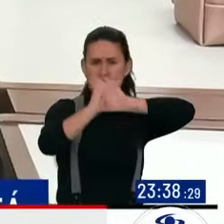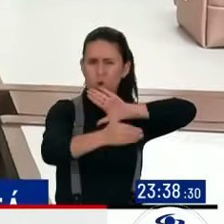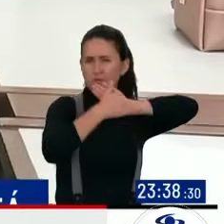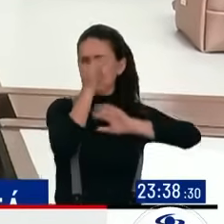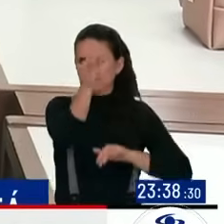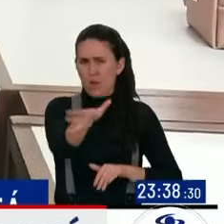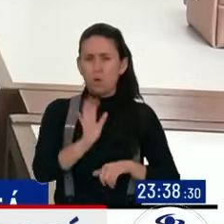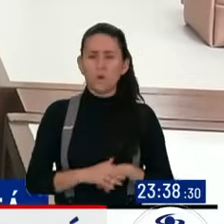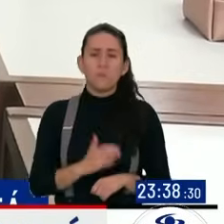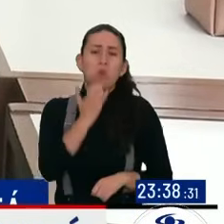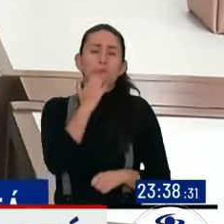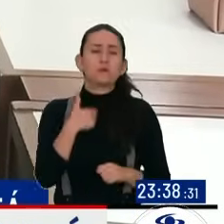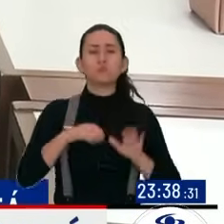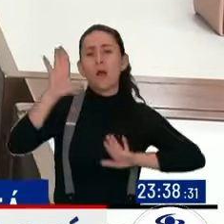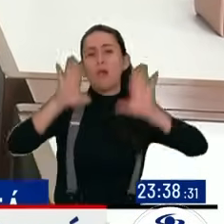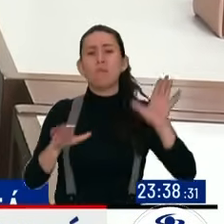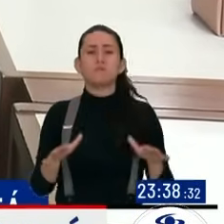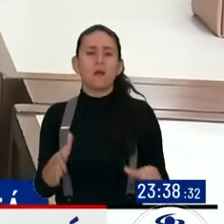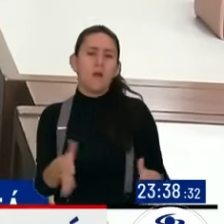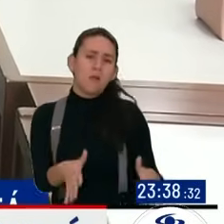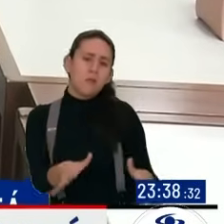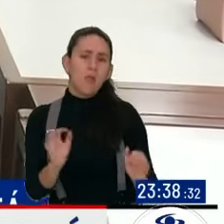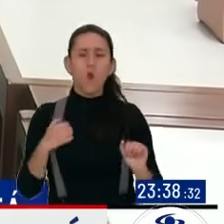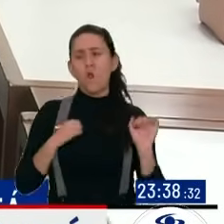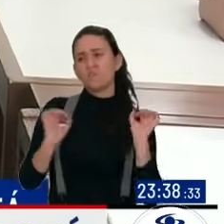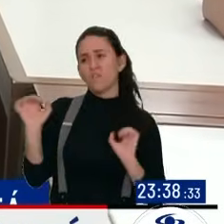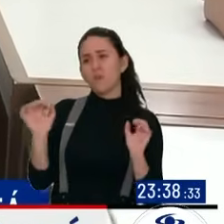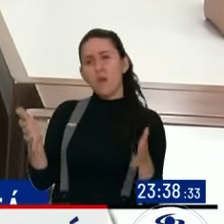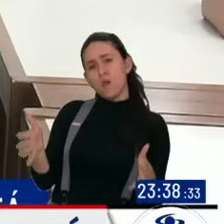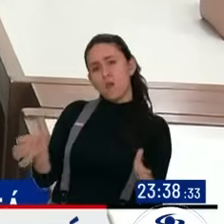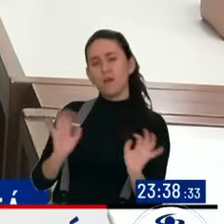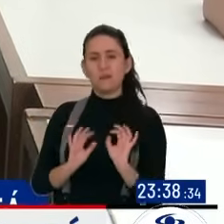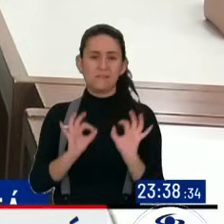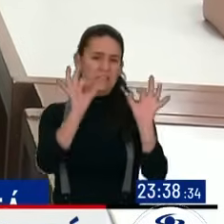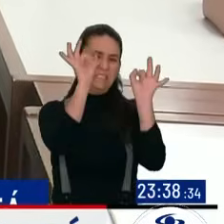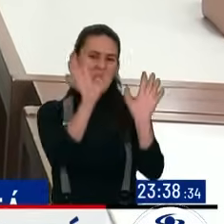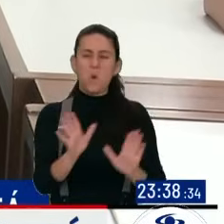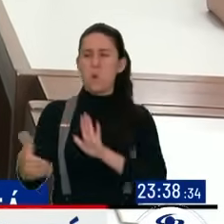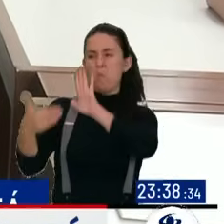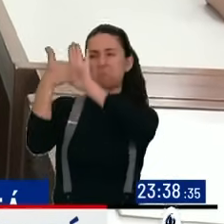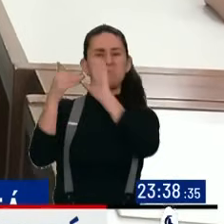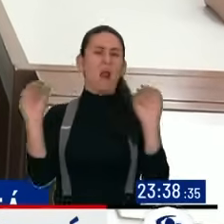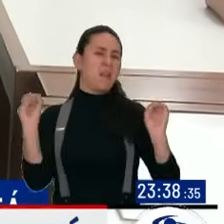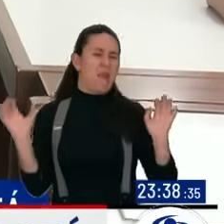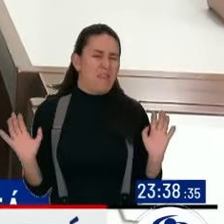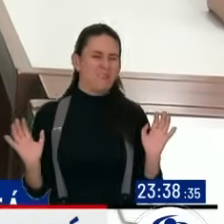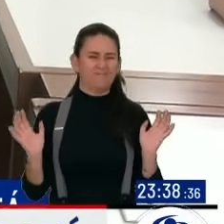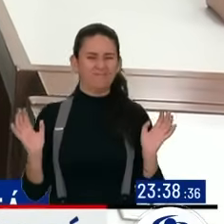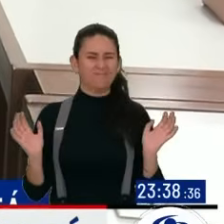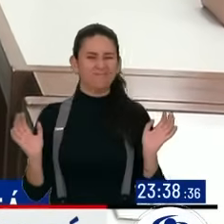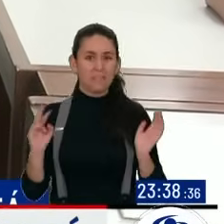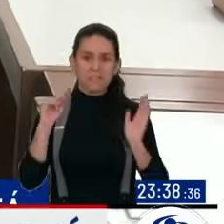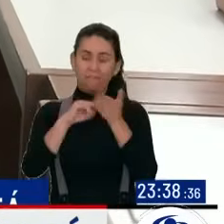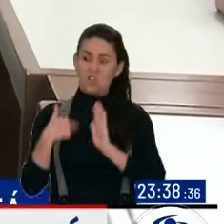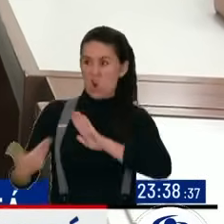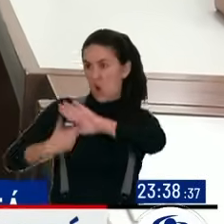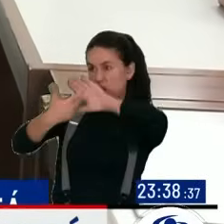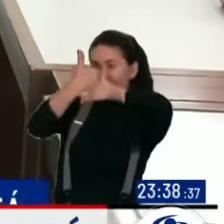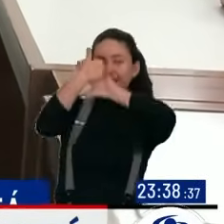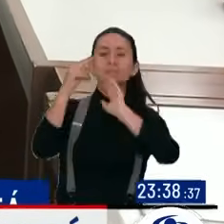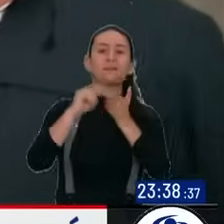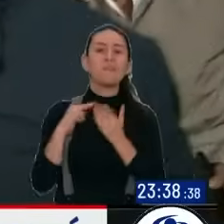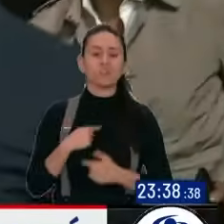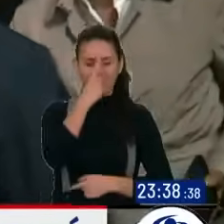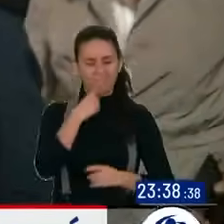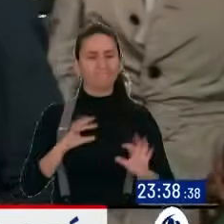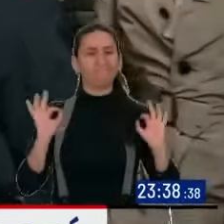candidato tibio, un candidato que no defendiera nada importante, nadie se fijaría en ti, nadie te atacaría, pero no pasa nada. Entre más te atacan, más